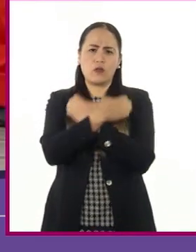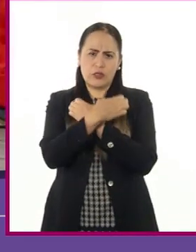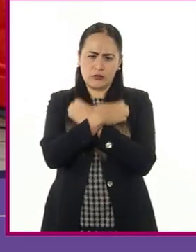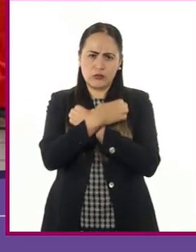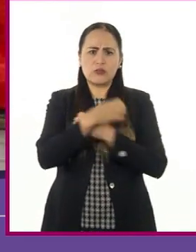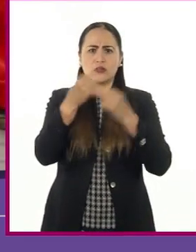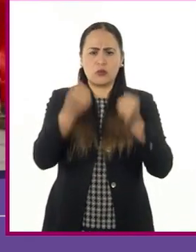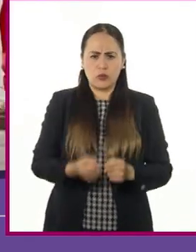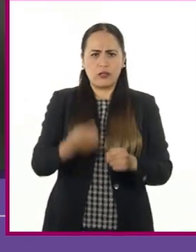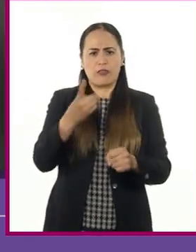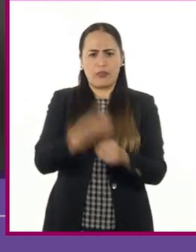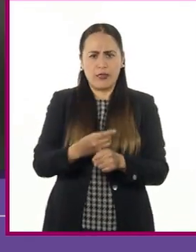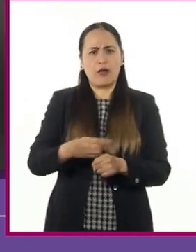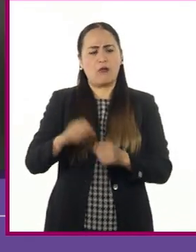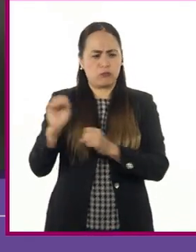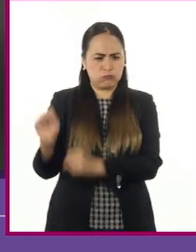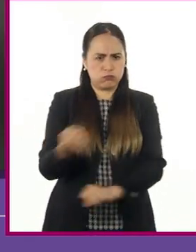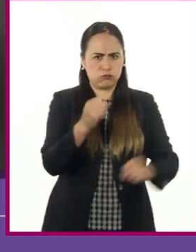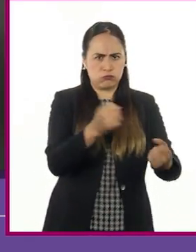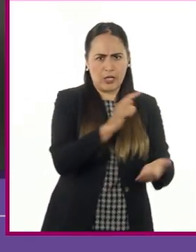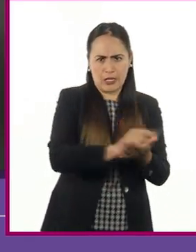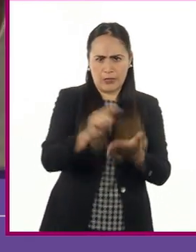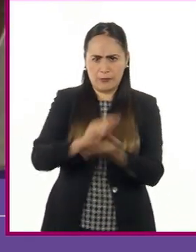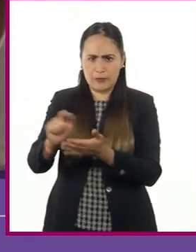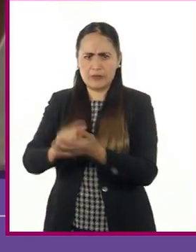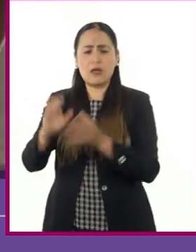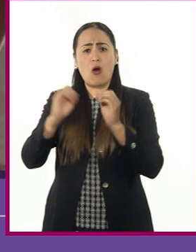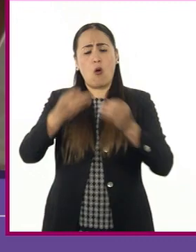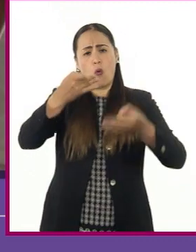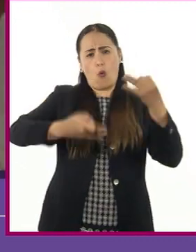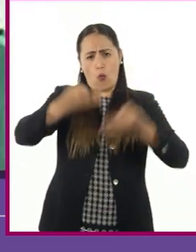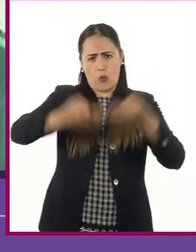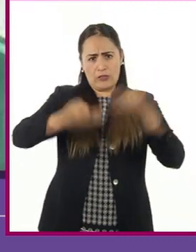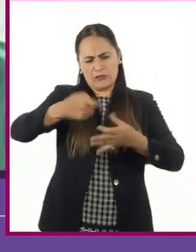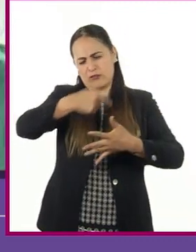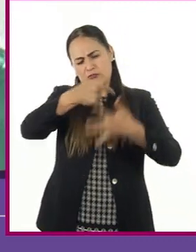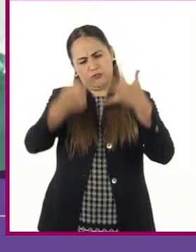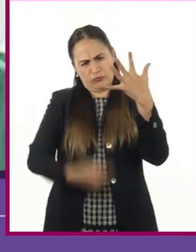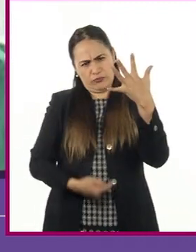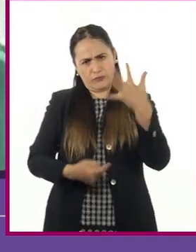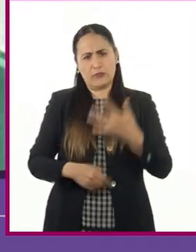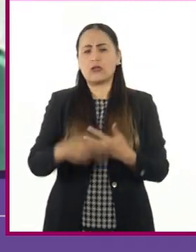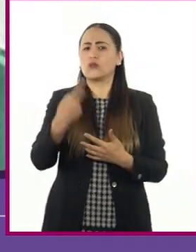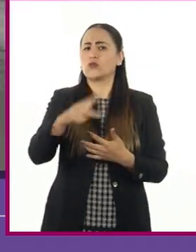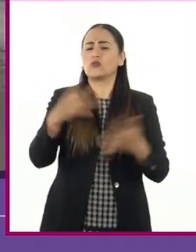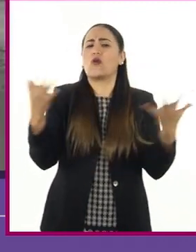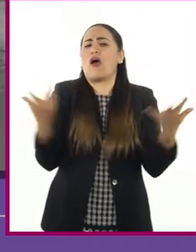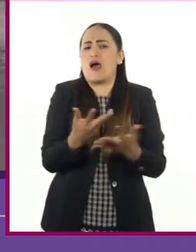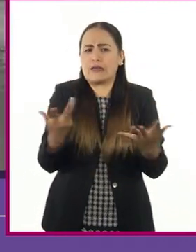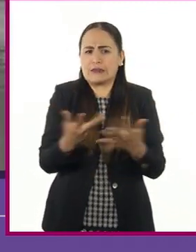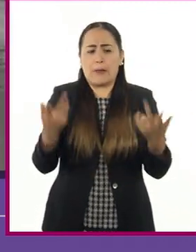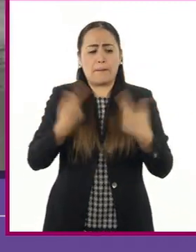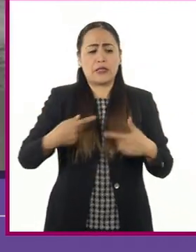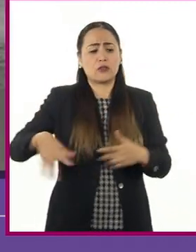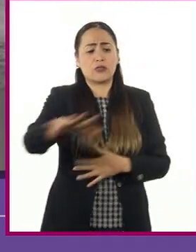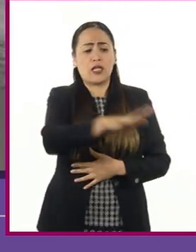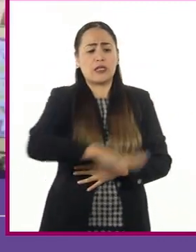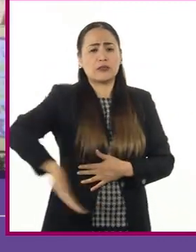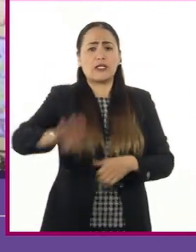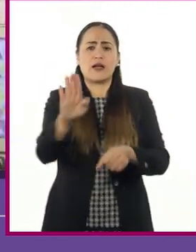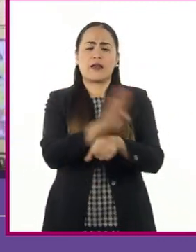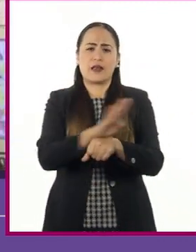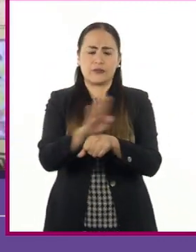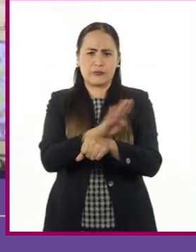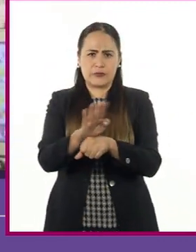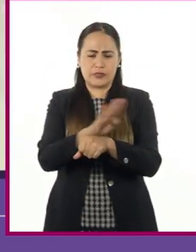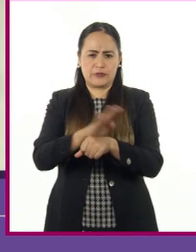pública, mantenimiento o impartición de justicia, entre otras. Su labor beneficia a los habitantes del país,